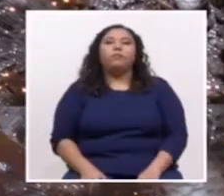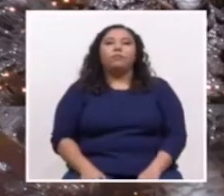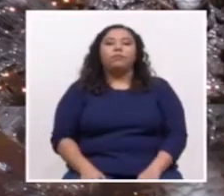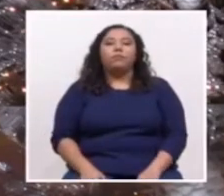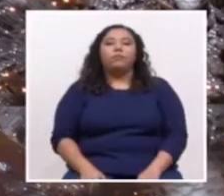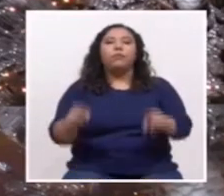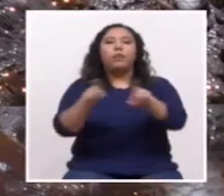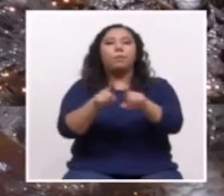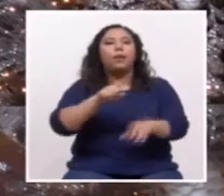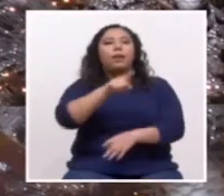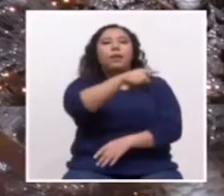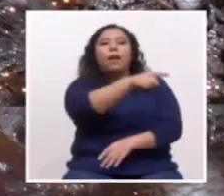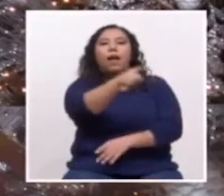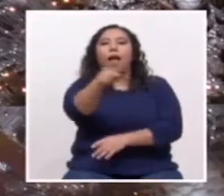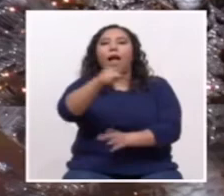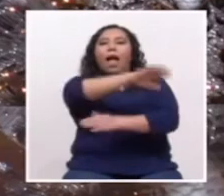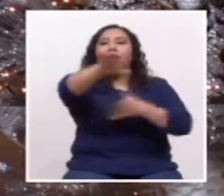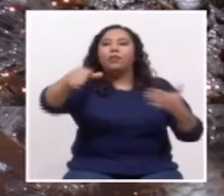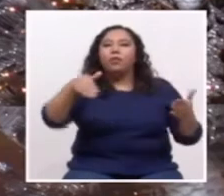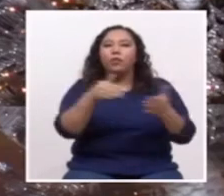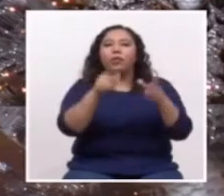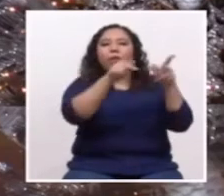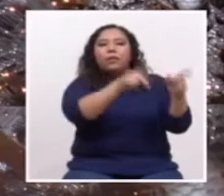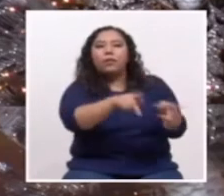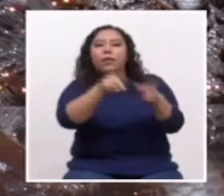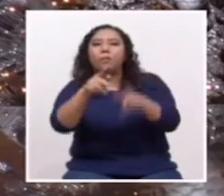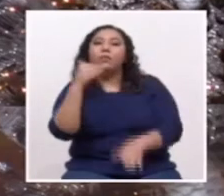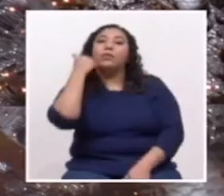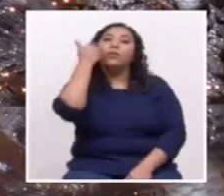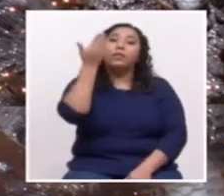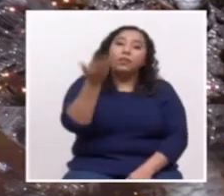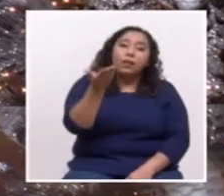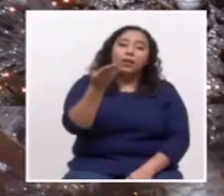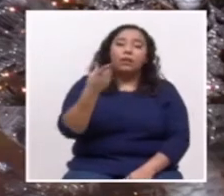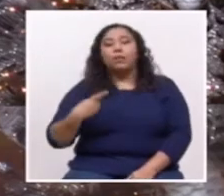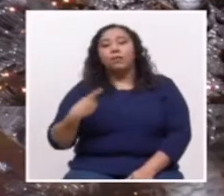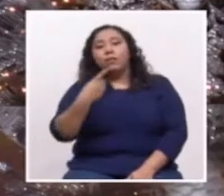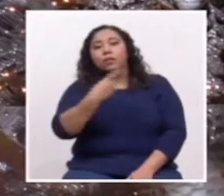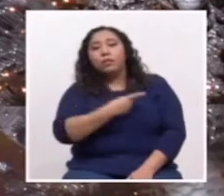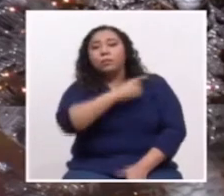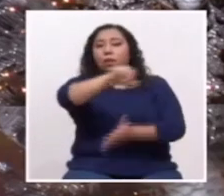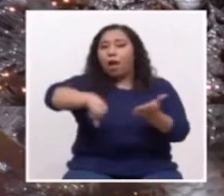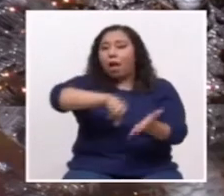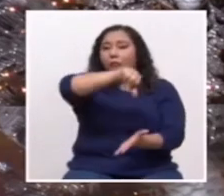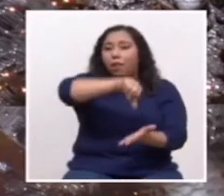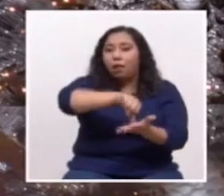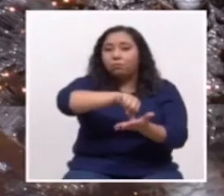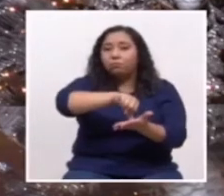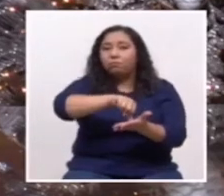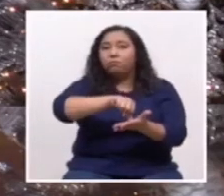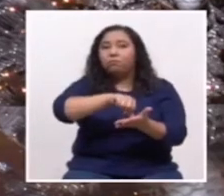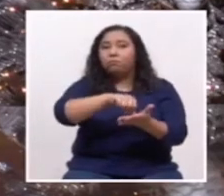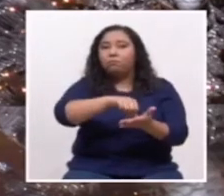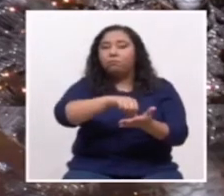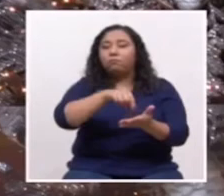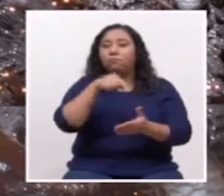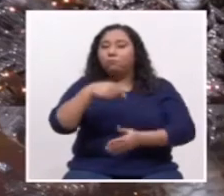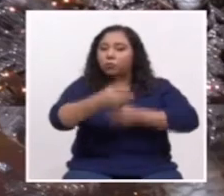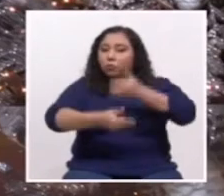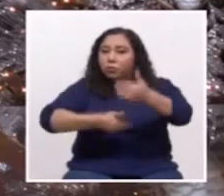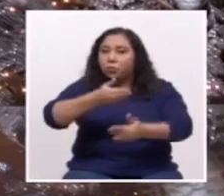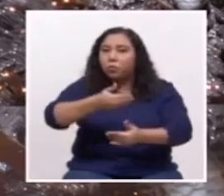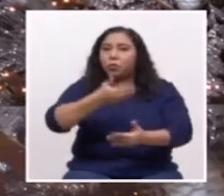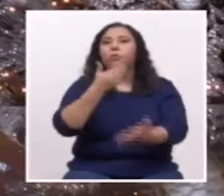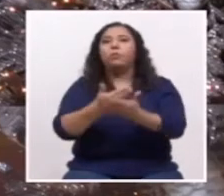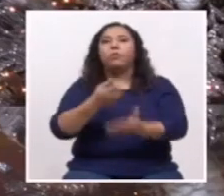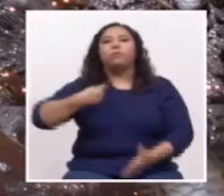los demás candidatos a diputados y alcaldes que con su participación en este proceso mantienen viva